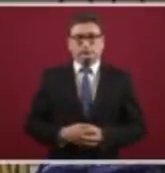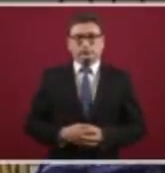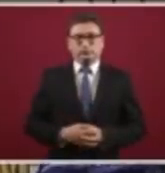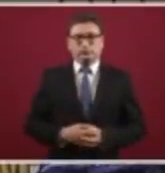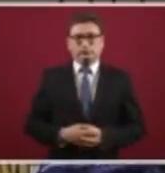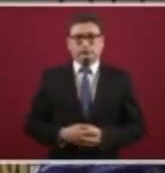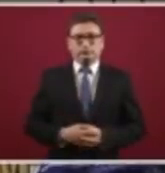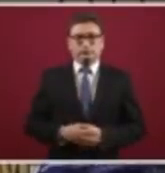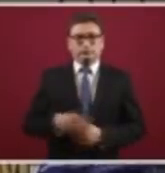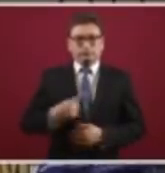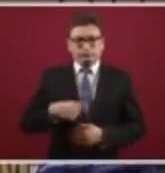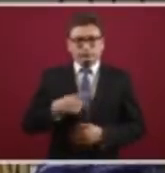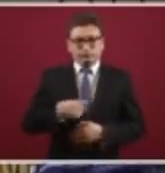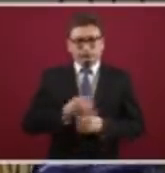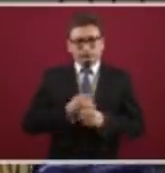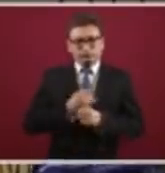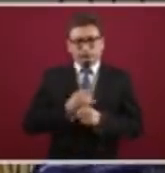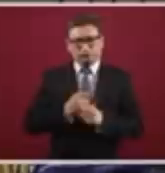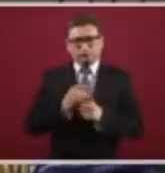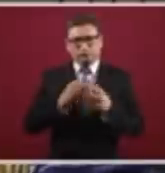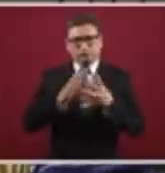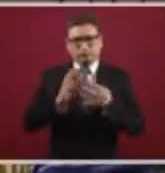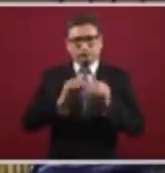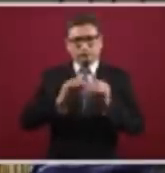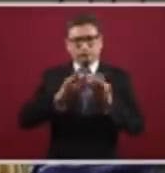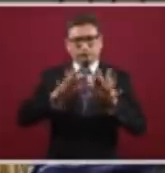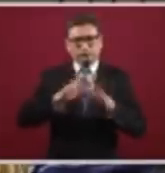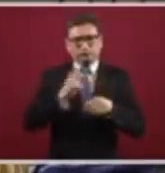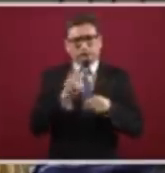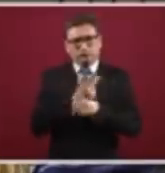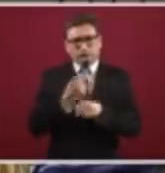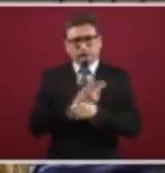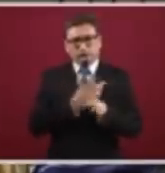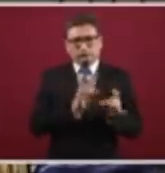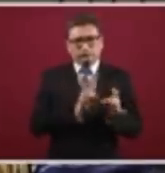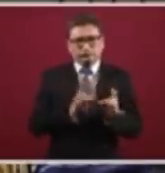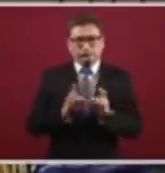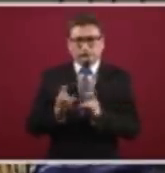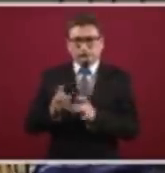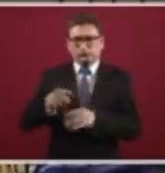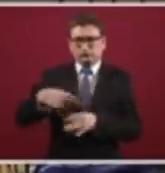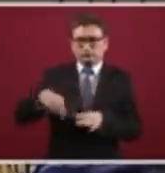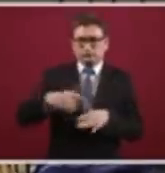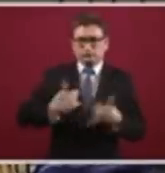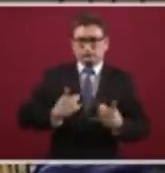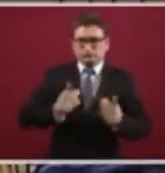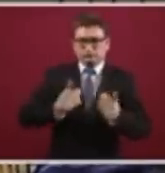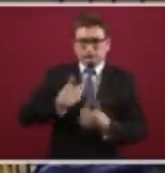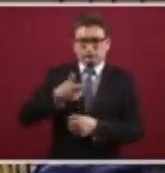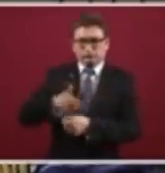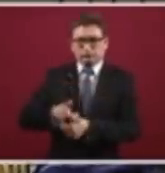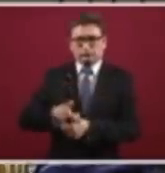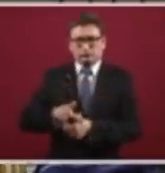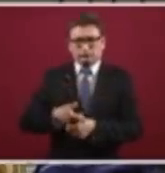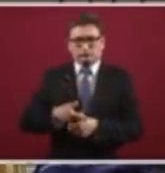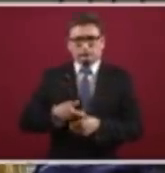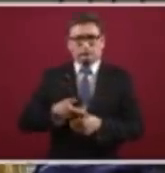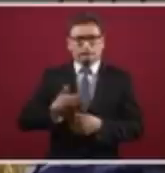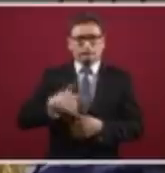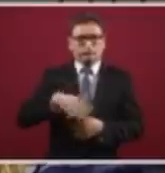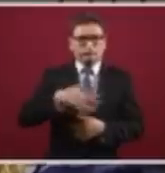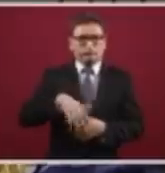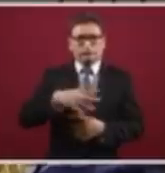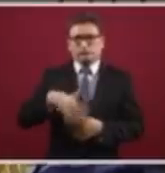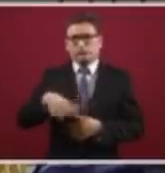esclarecer los hechos encontrar a los jóvenes desaparecidos